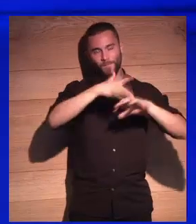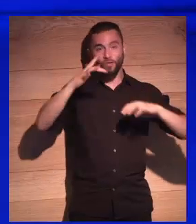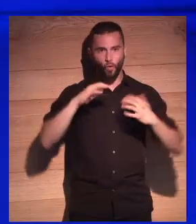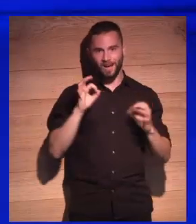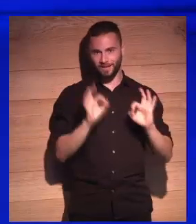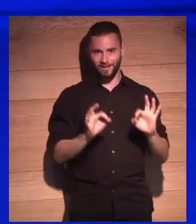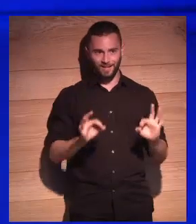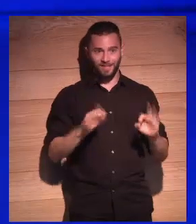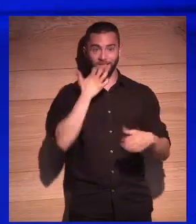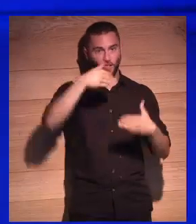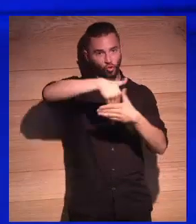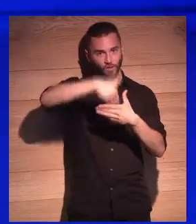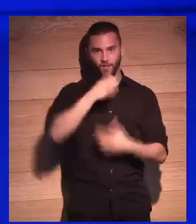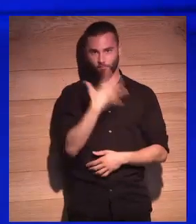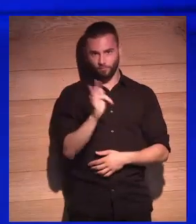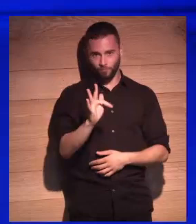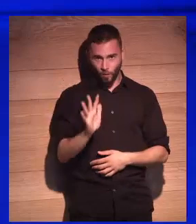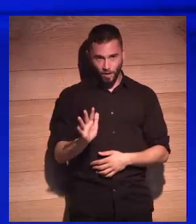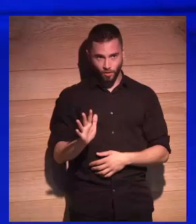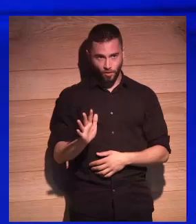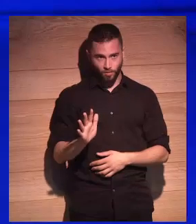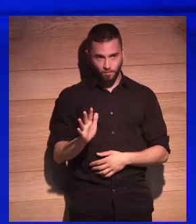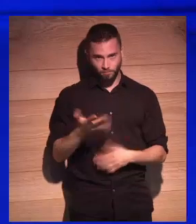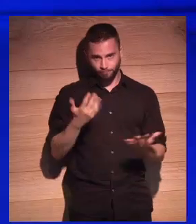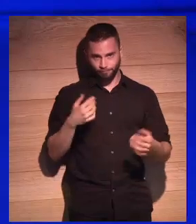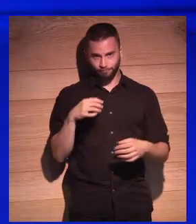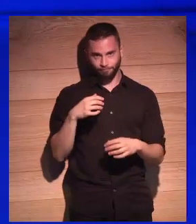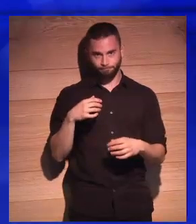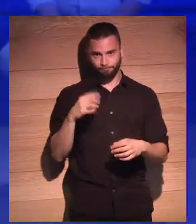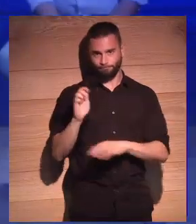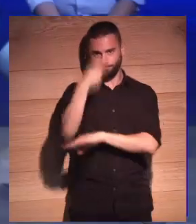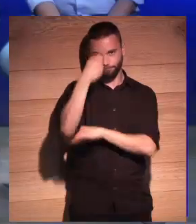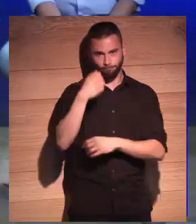el contenido es bueno, la inmersión es total y la ganancia es máxima.